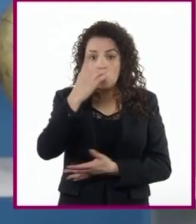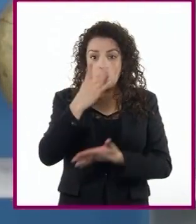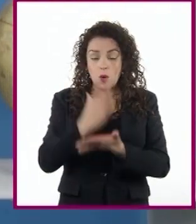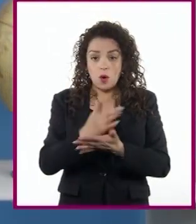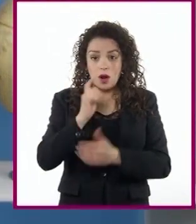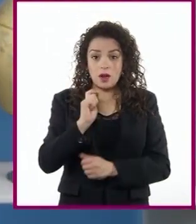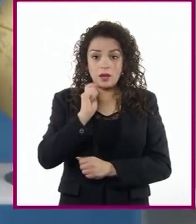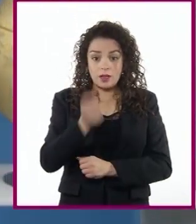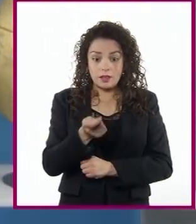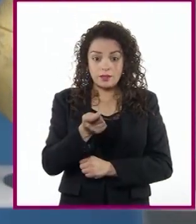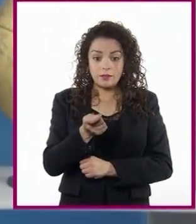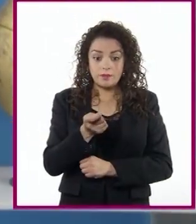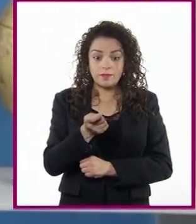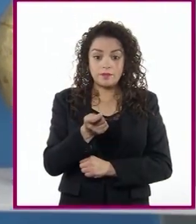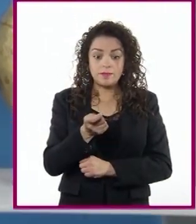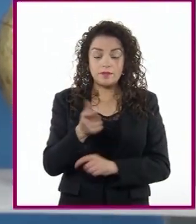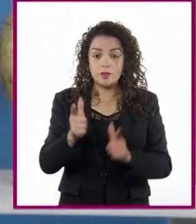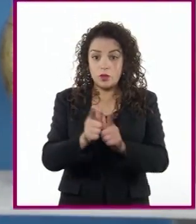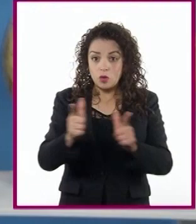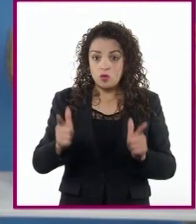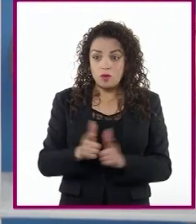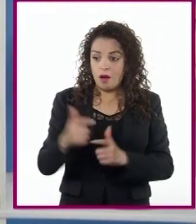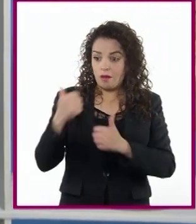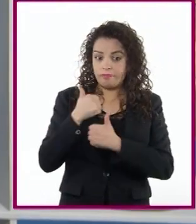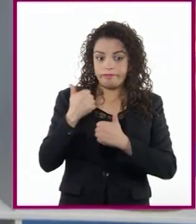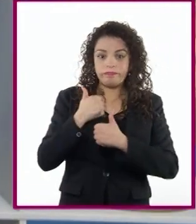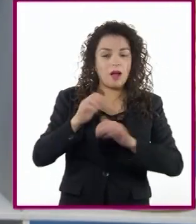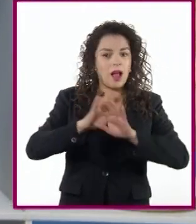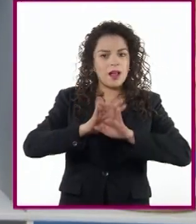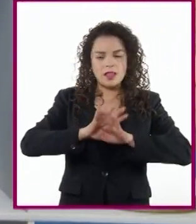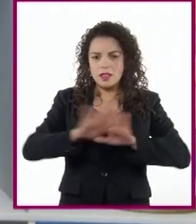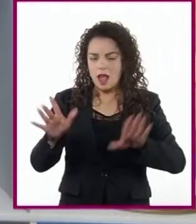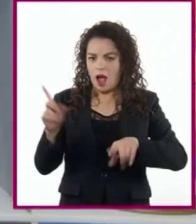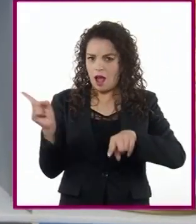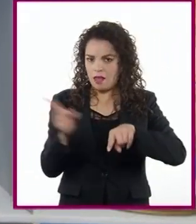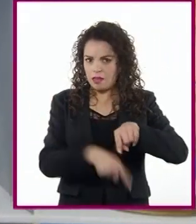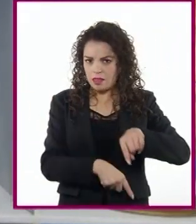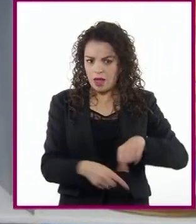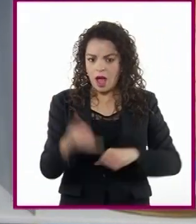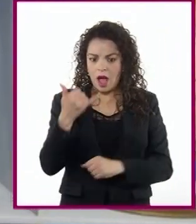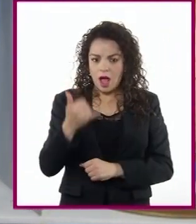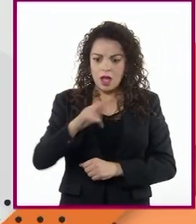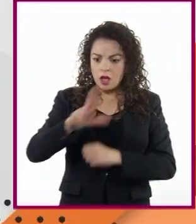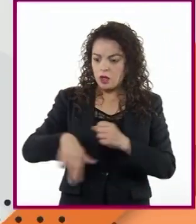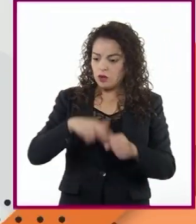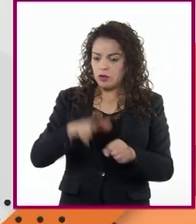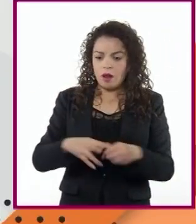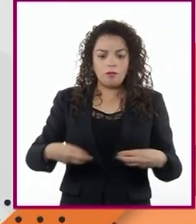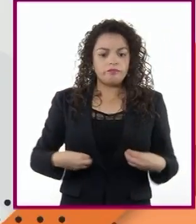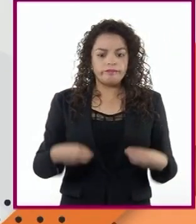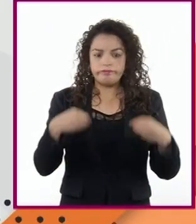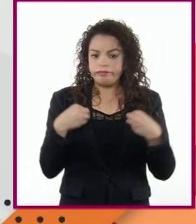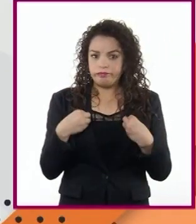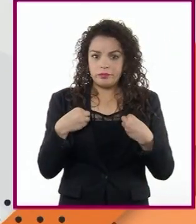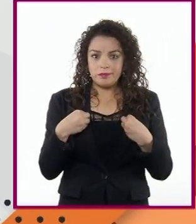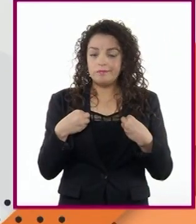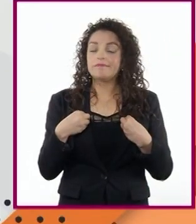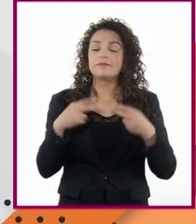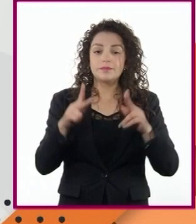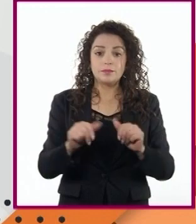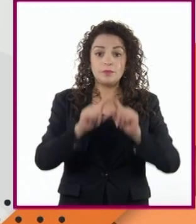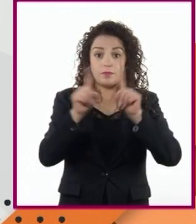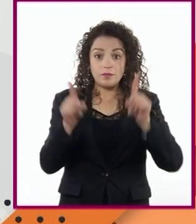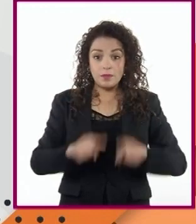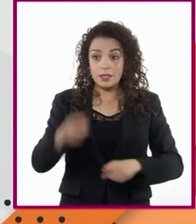la desmovilización de los grupos armados y su reinserción a la vida civil. La paz concebida de